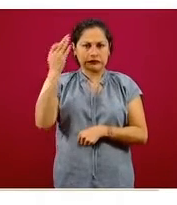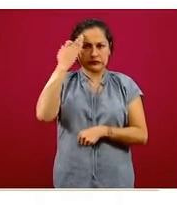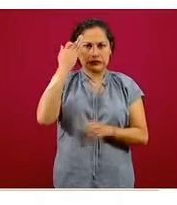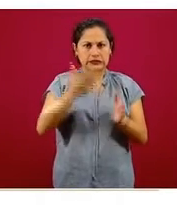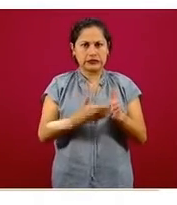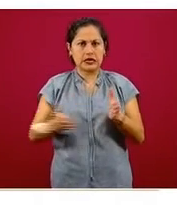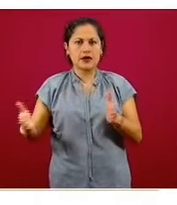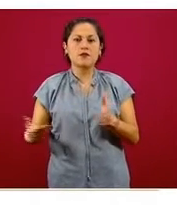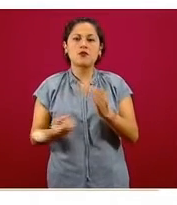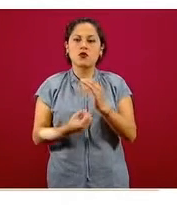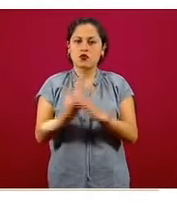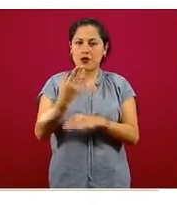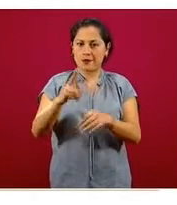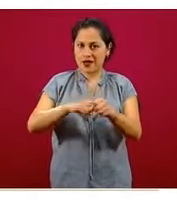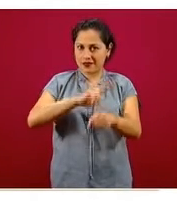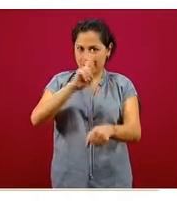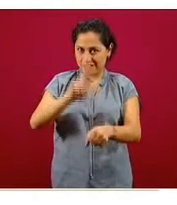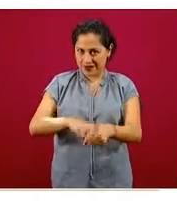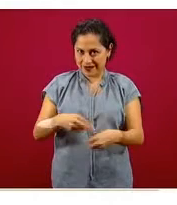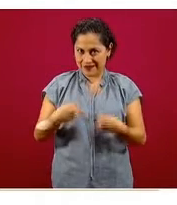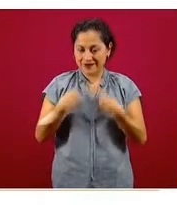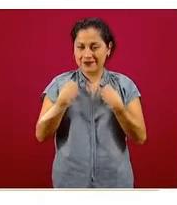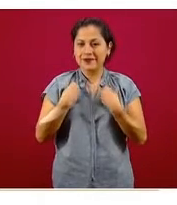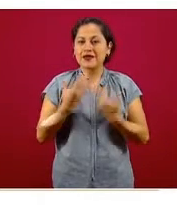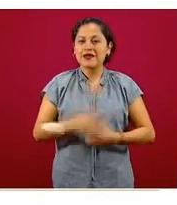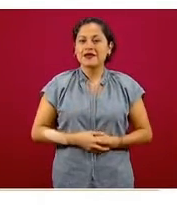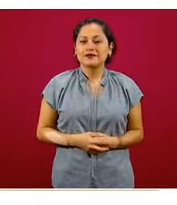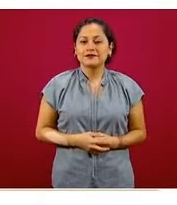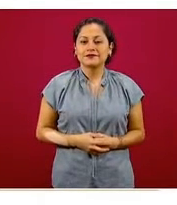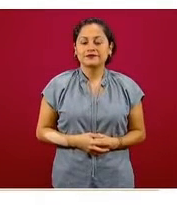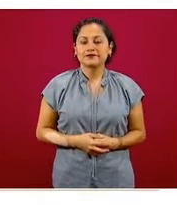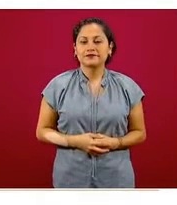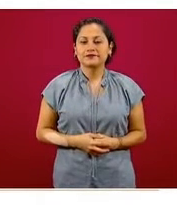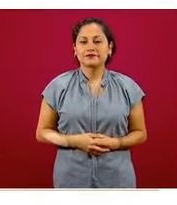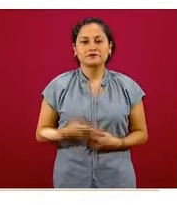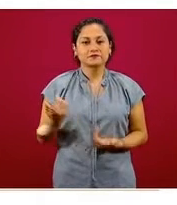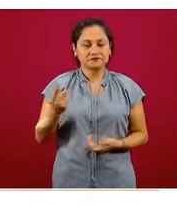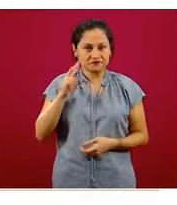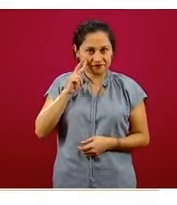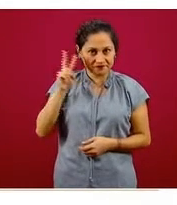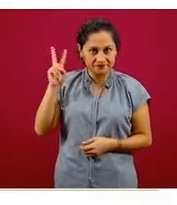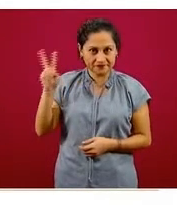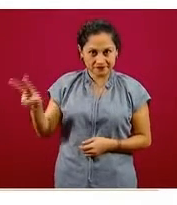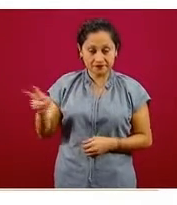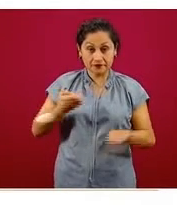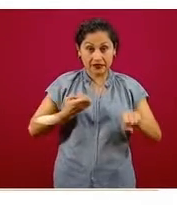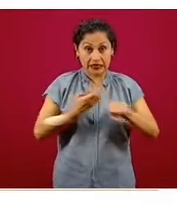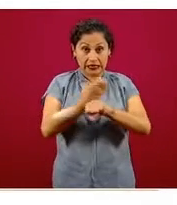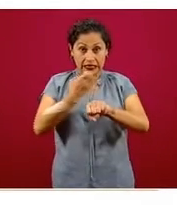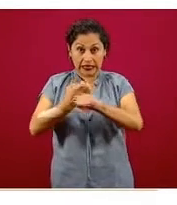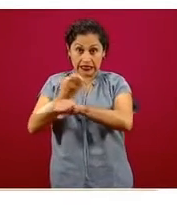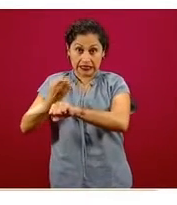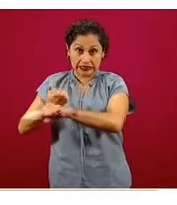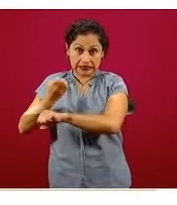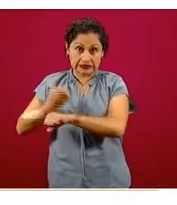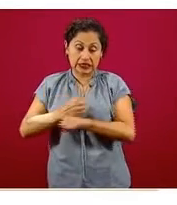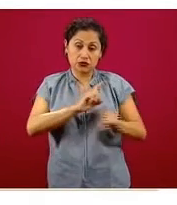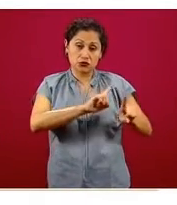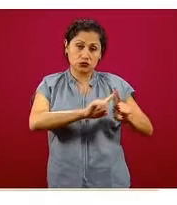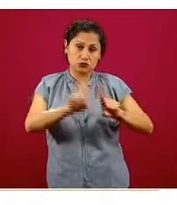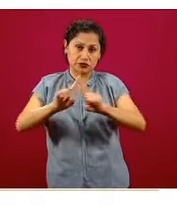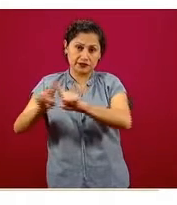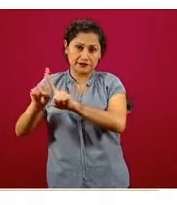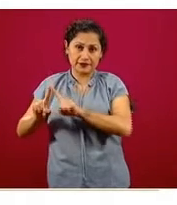través del cual podemos regionalizar, en este caso a nivel de entidad federativa, las